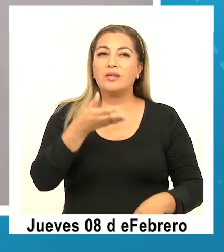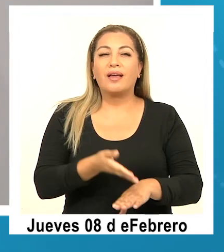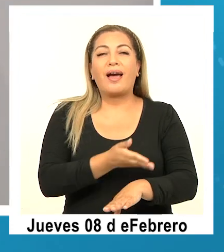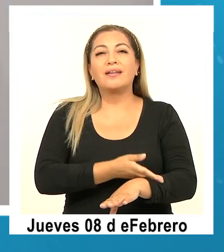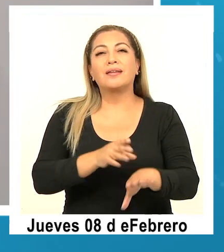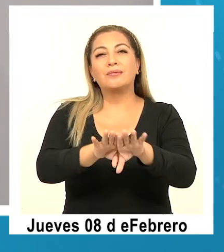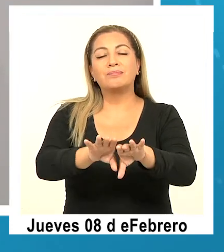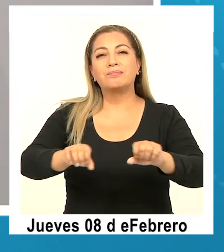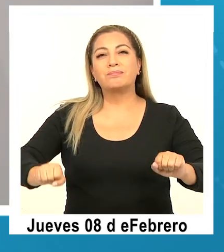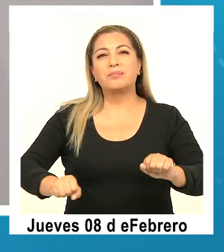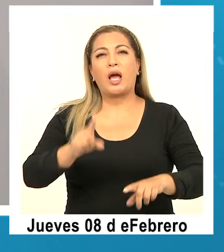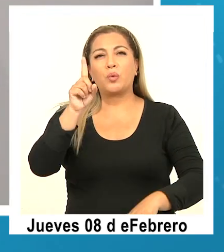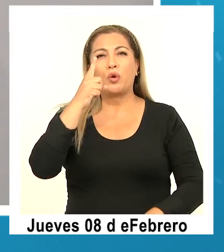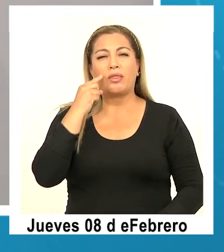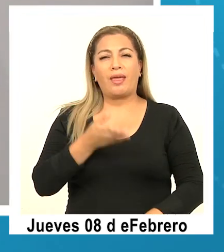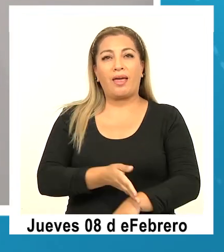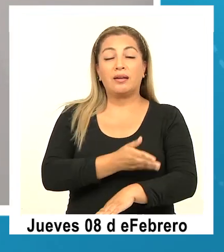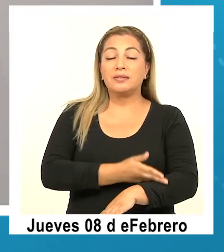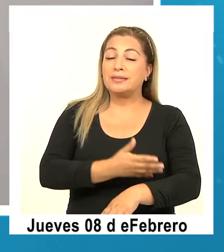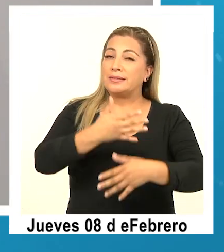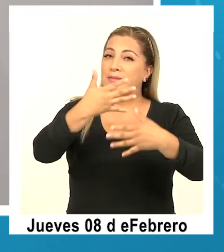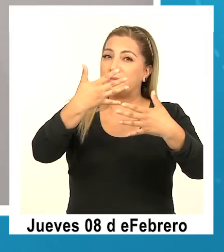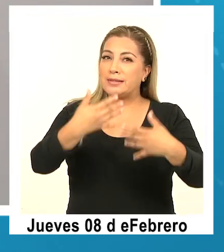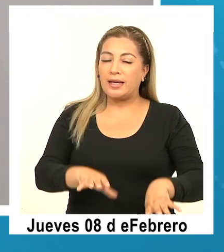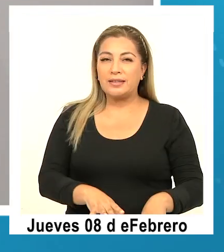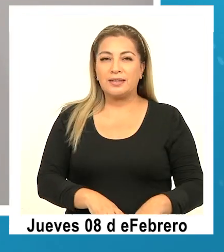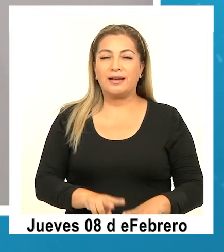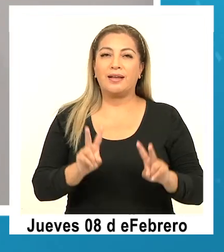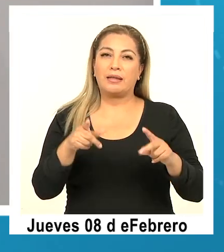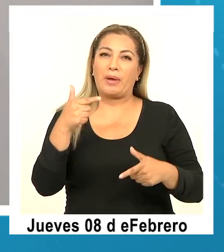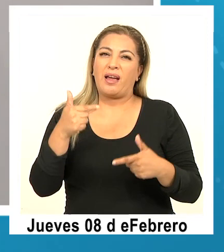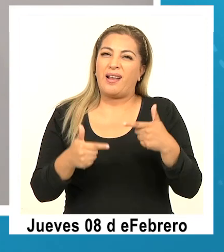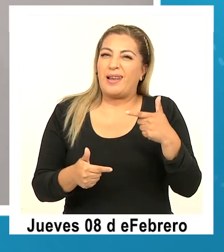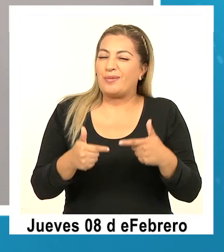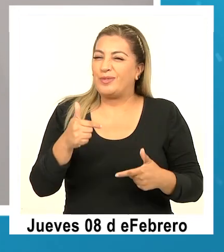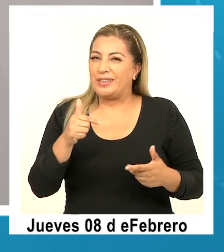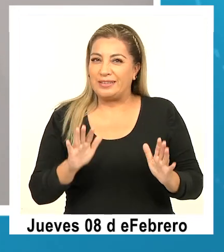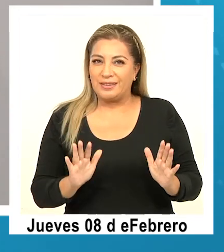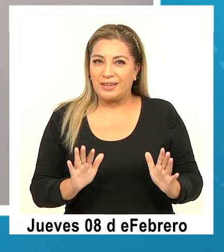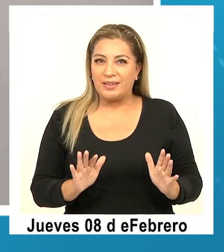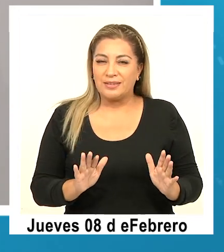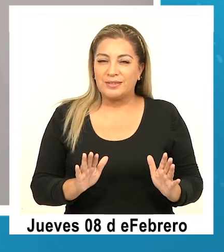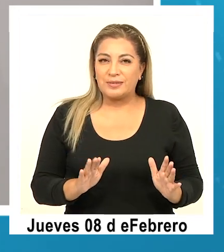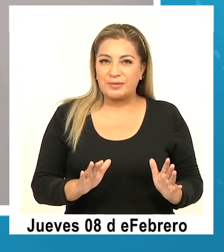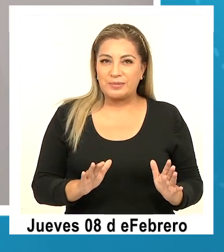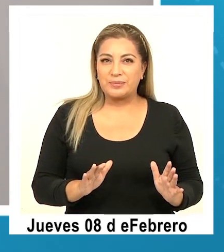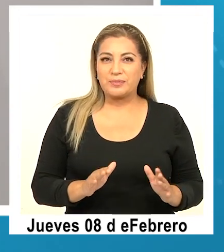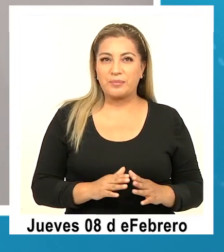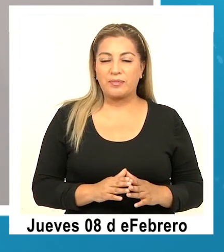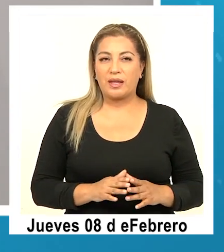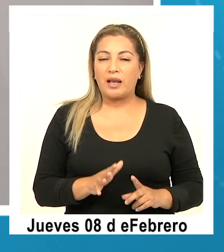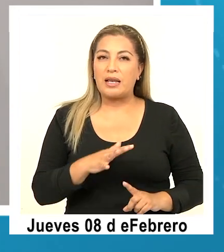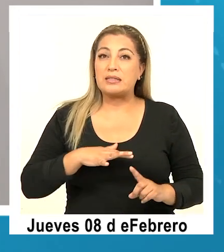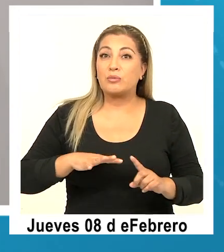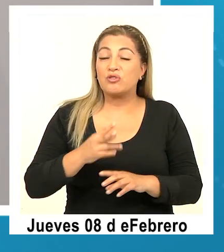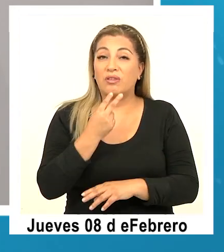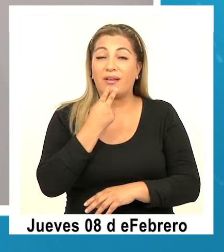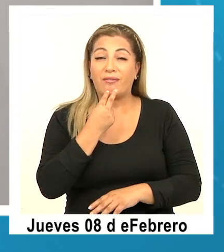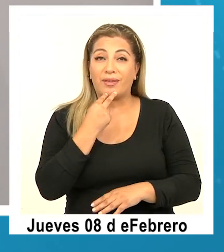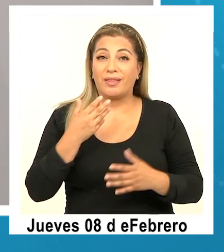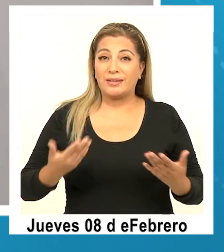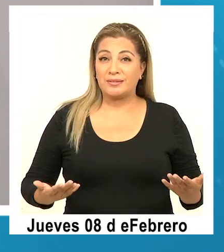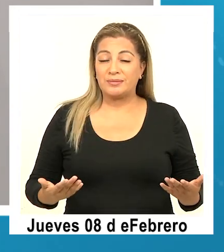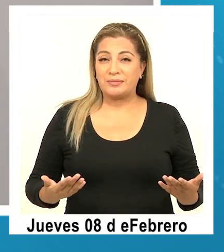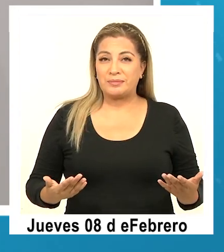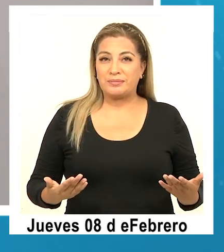esta entrevista ya hace un par de días y bueno, en la política, bueno, y más que la política, ¿cierto?, las circunstancias de la vida nos han